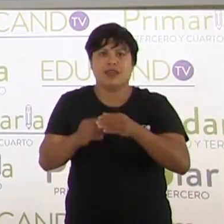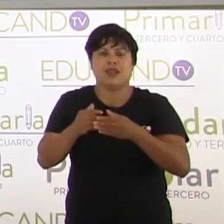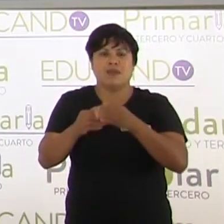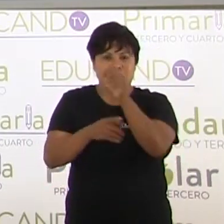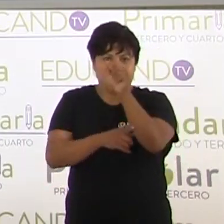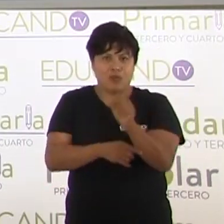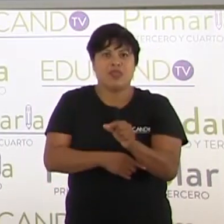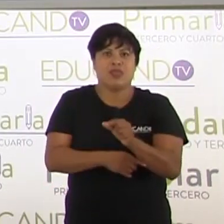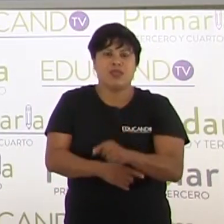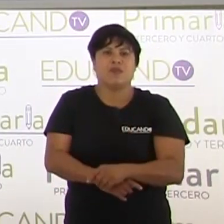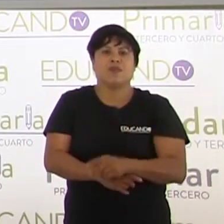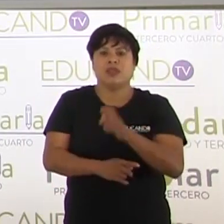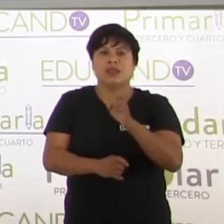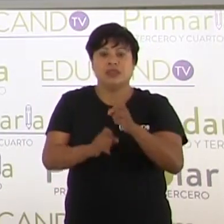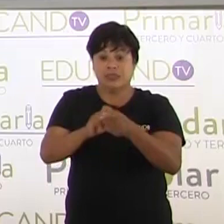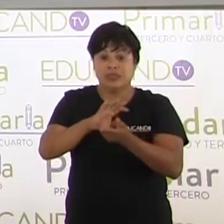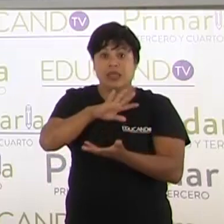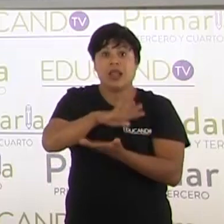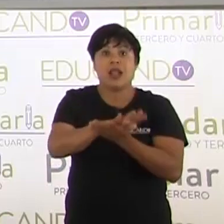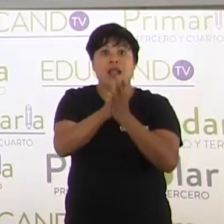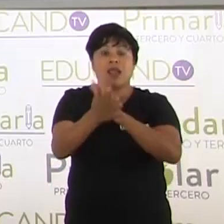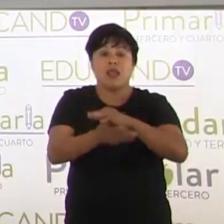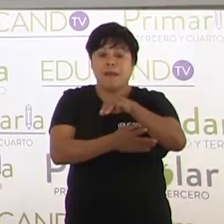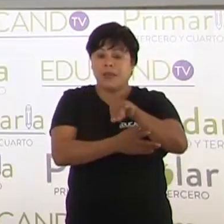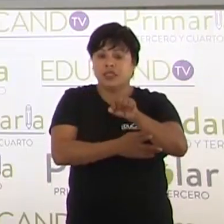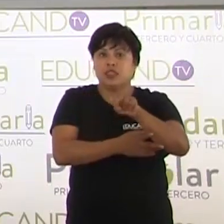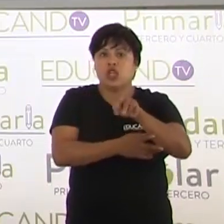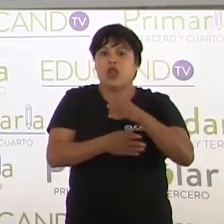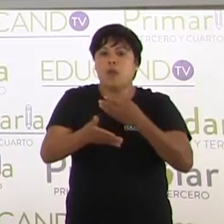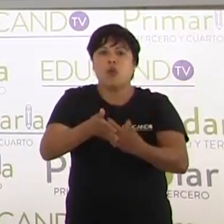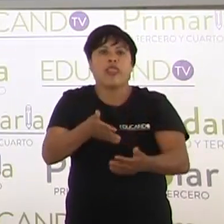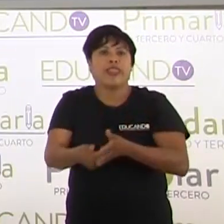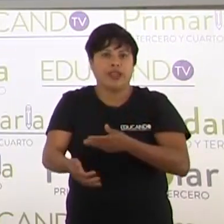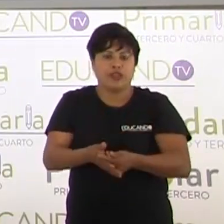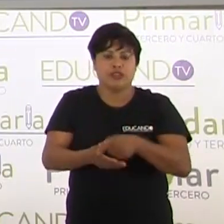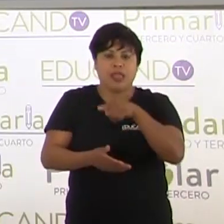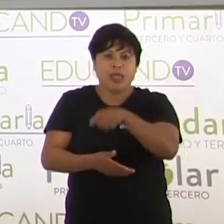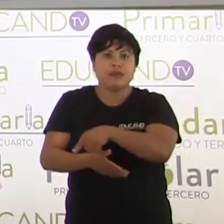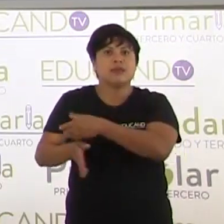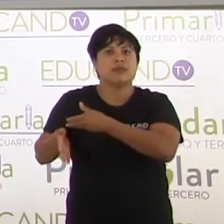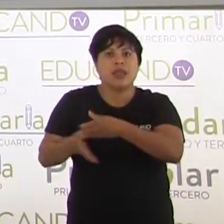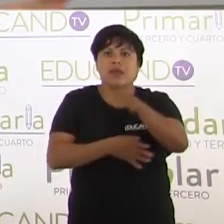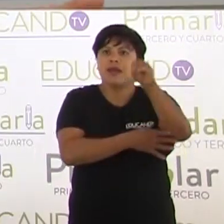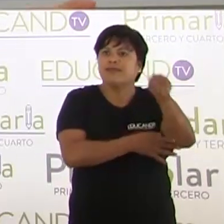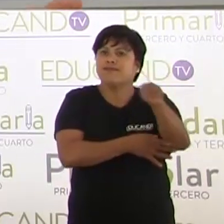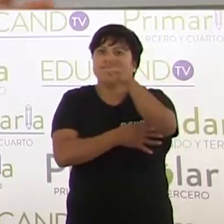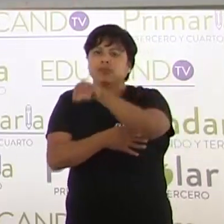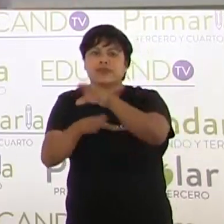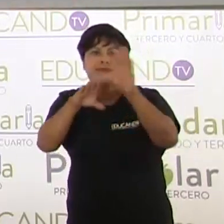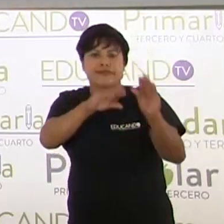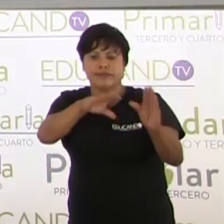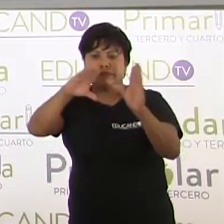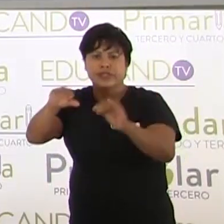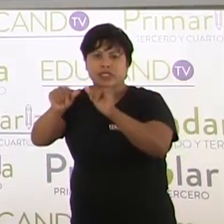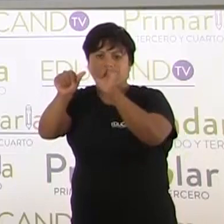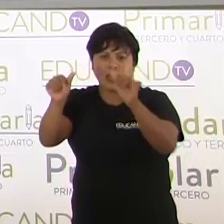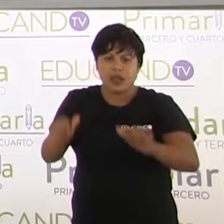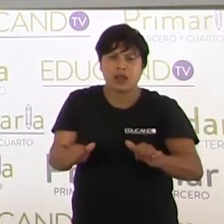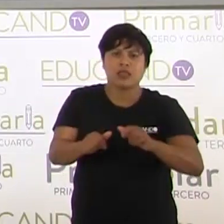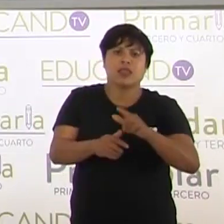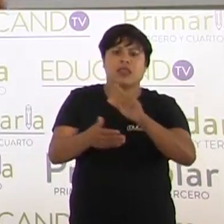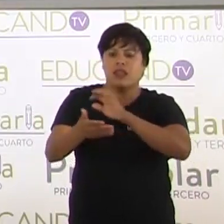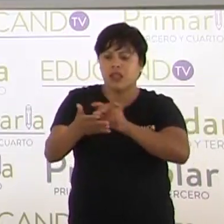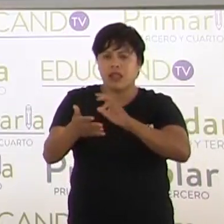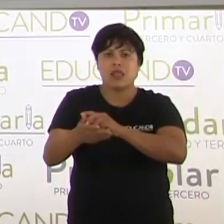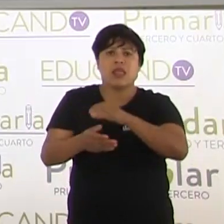momento se convierten en misioneros modernos, llevando el arte, la literatura en cada uno de